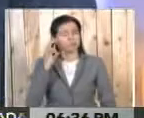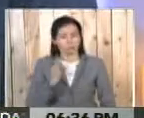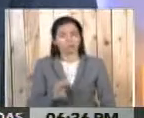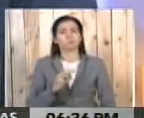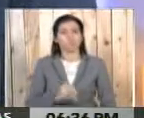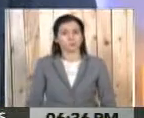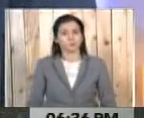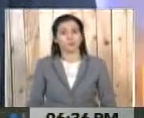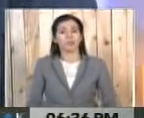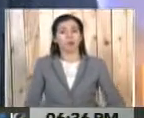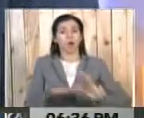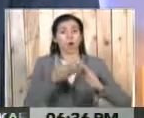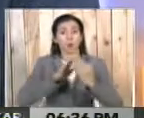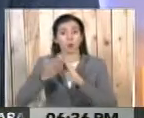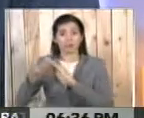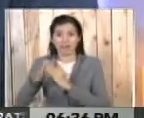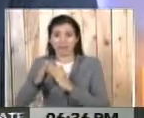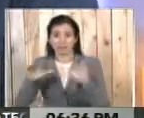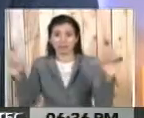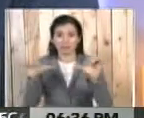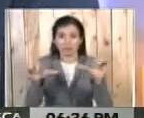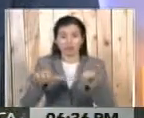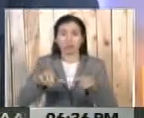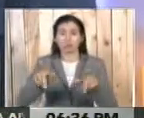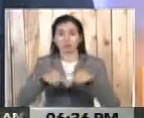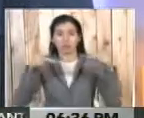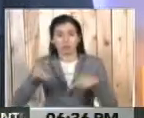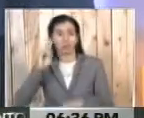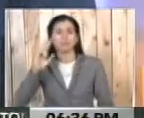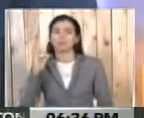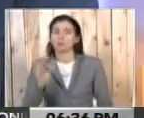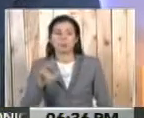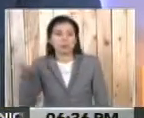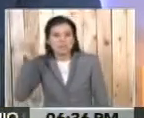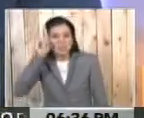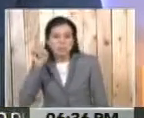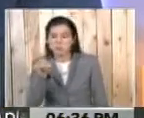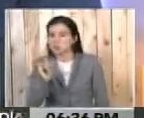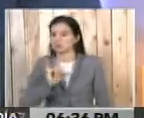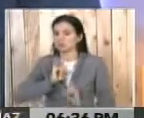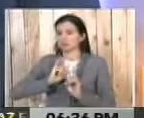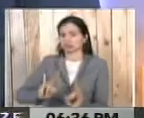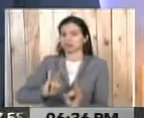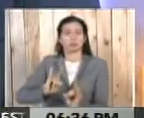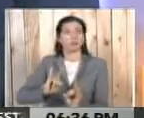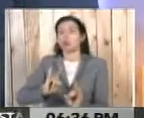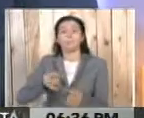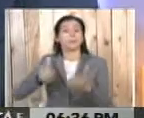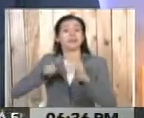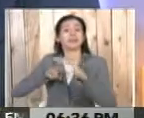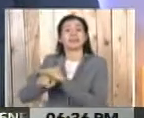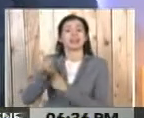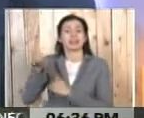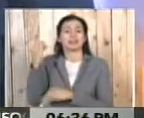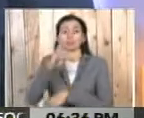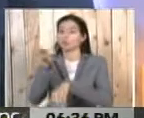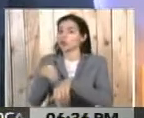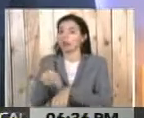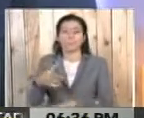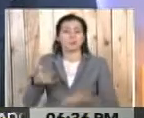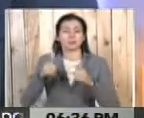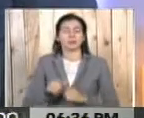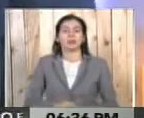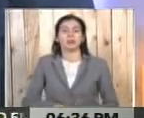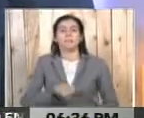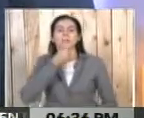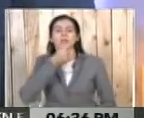medios comunitarios, para ellos lo han demonizado, no lo dejan entrar a la Asamblea Nacional. A la gente que hace comunicación